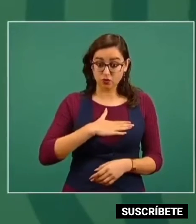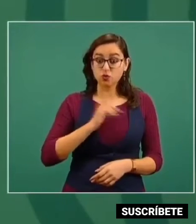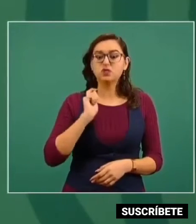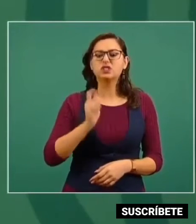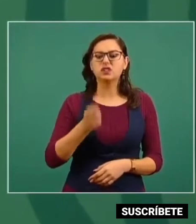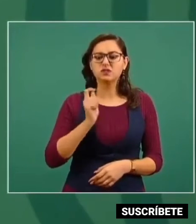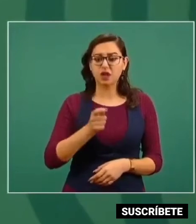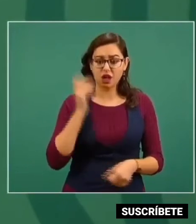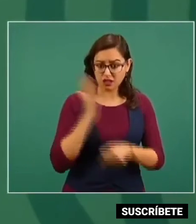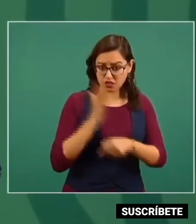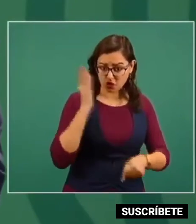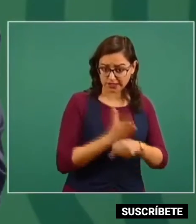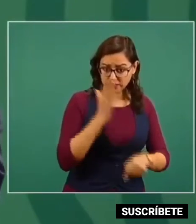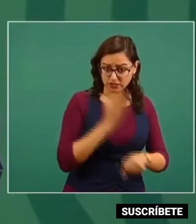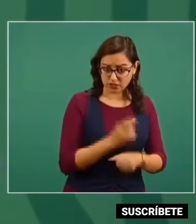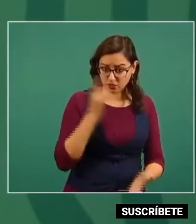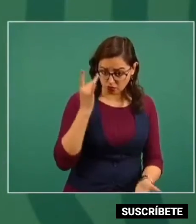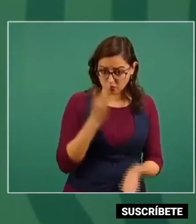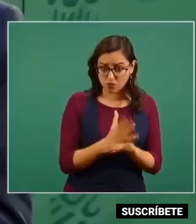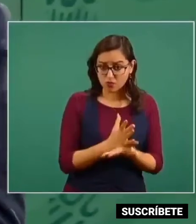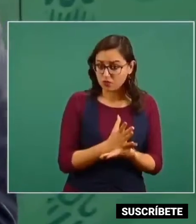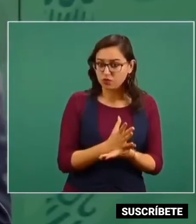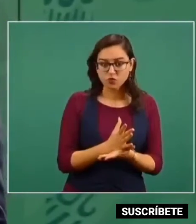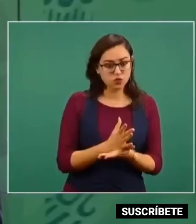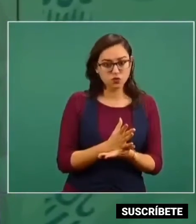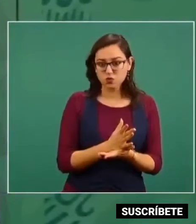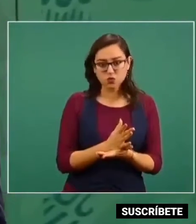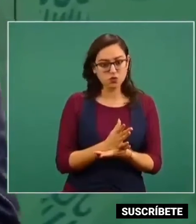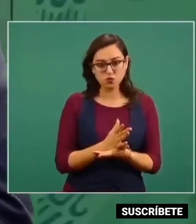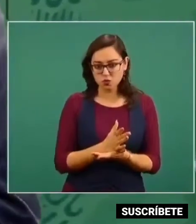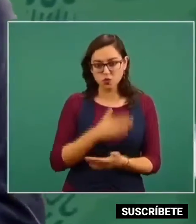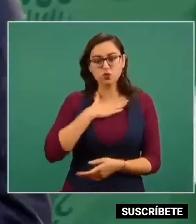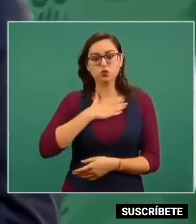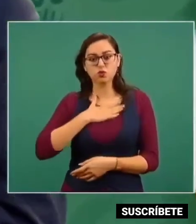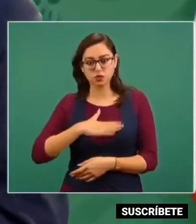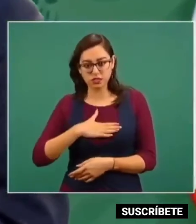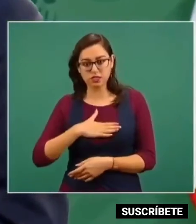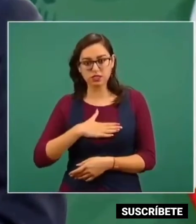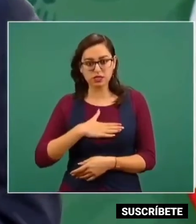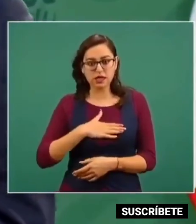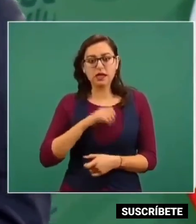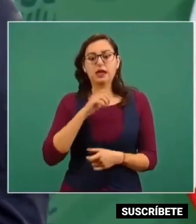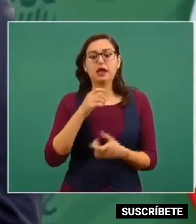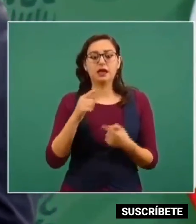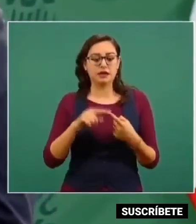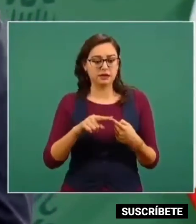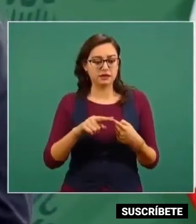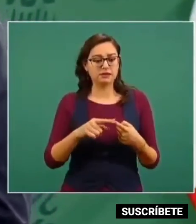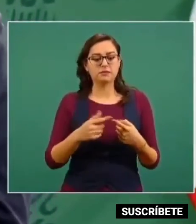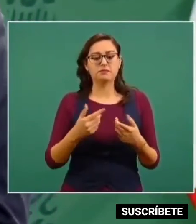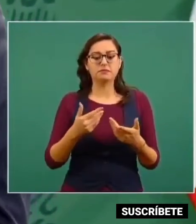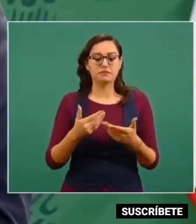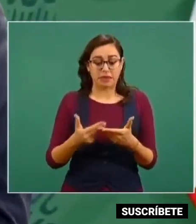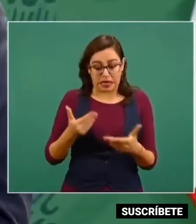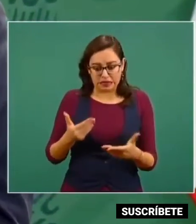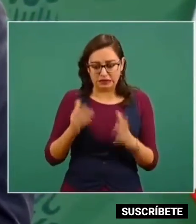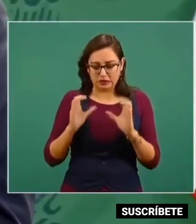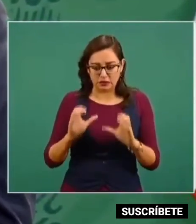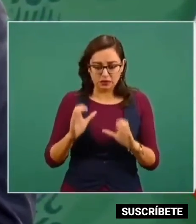la justicia es prevenir que ya no se vuelvan